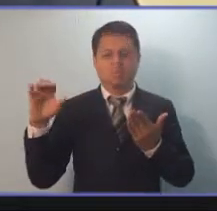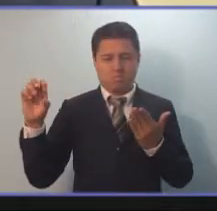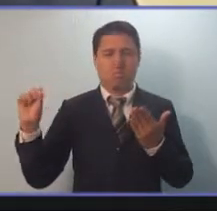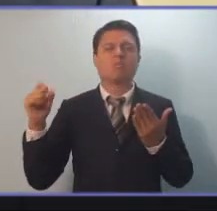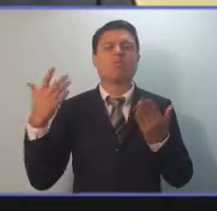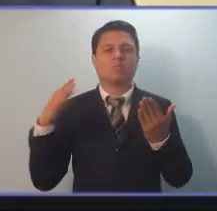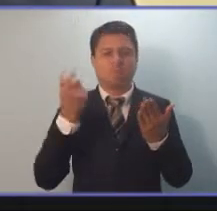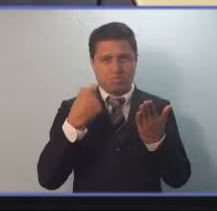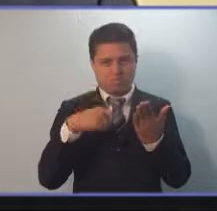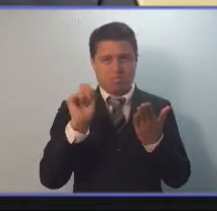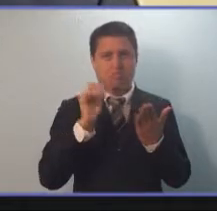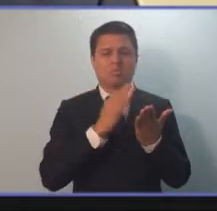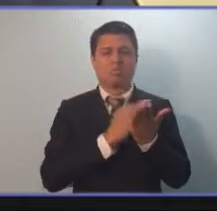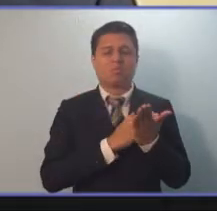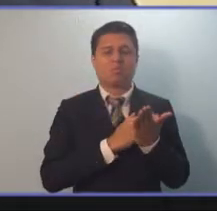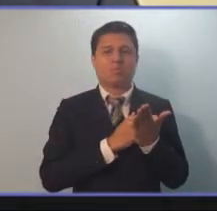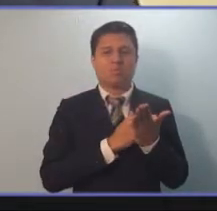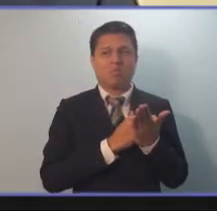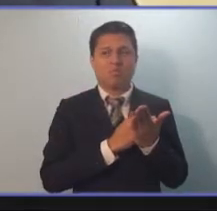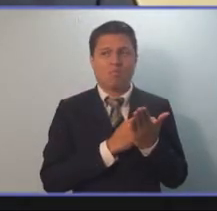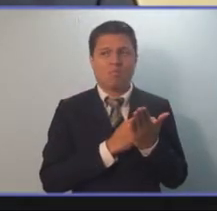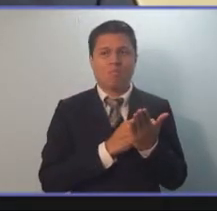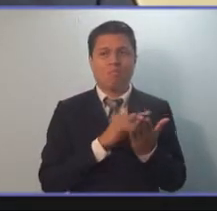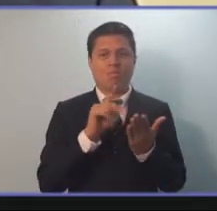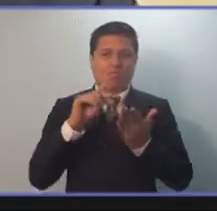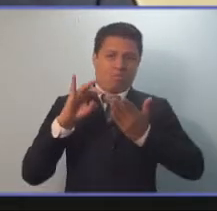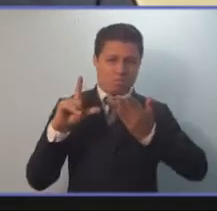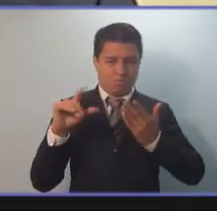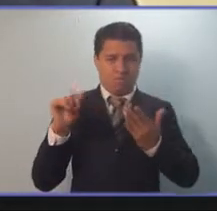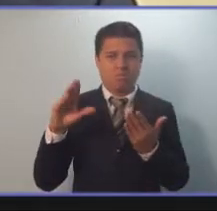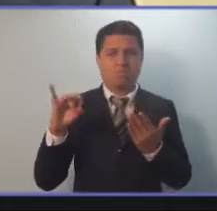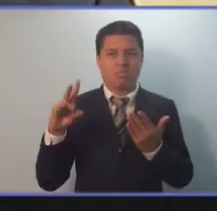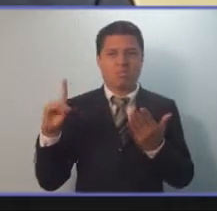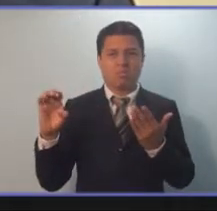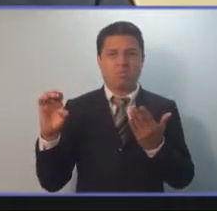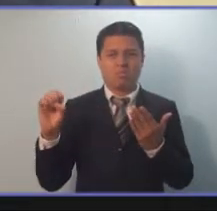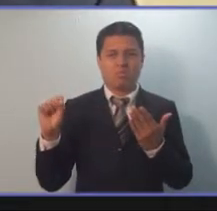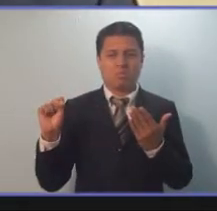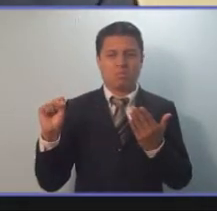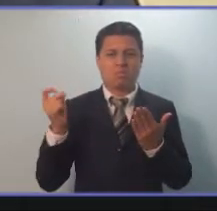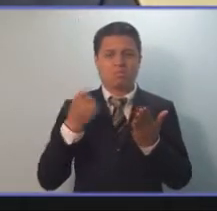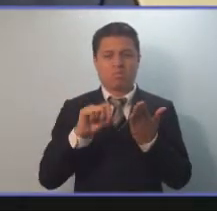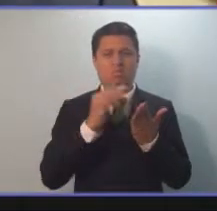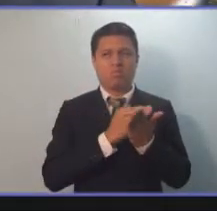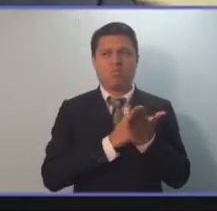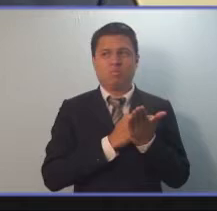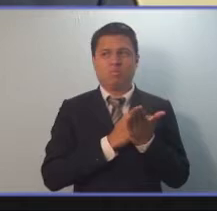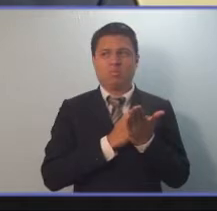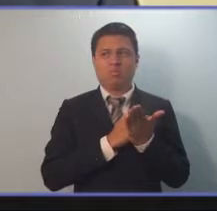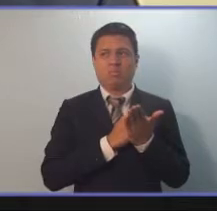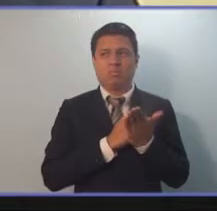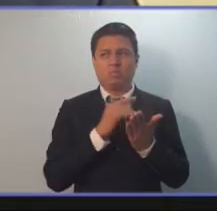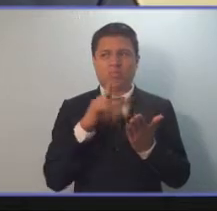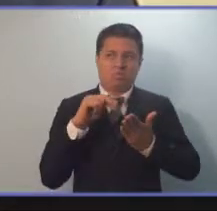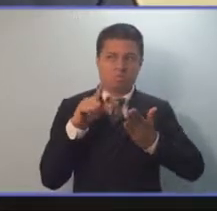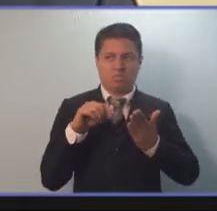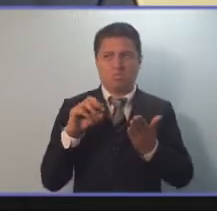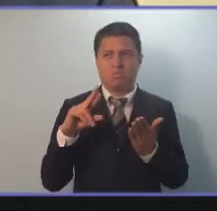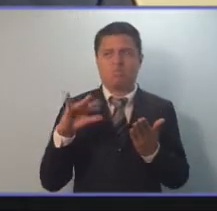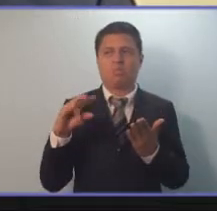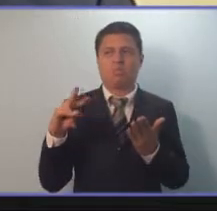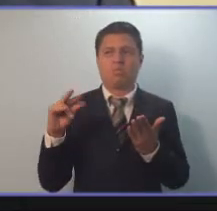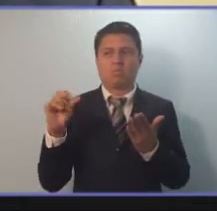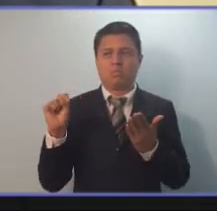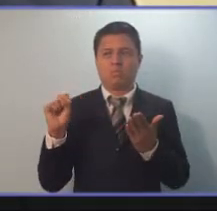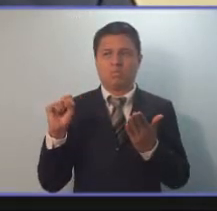Reyes Ramos. Presente. Daniel Alcides Reyes Rubio. Presente. Lorenzo Rivas Echeverría.